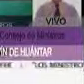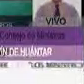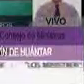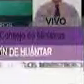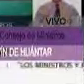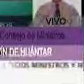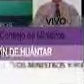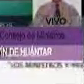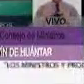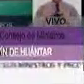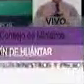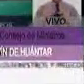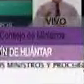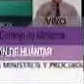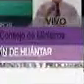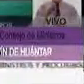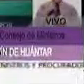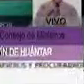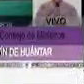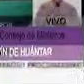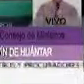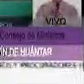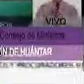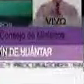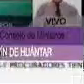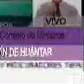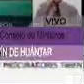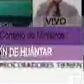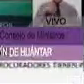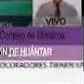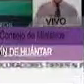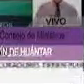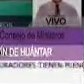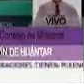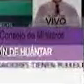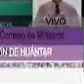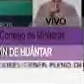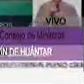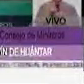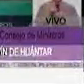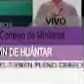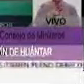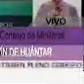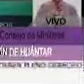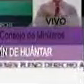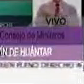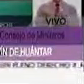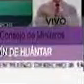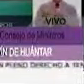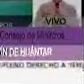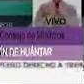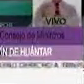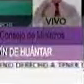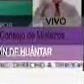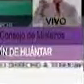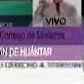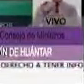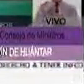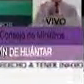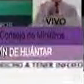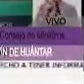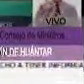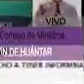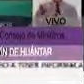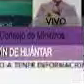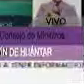Nosotros lo que estamos buscando acá es la defensa del Perú y la defensa de los comandos Chavín de Huántara para que no exista